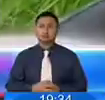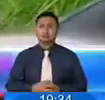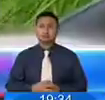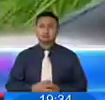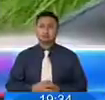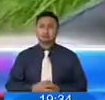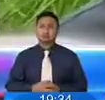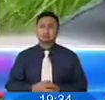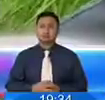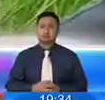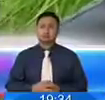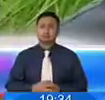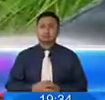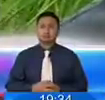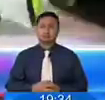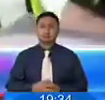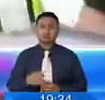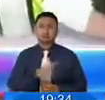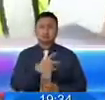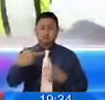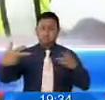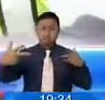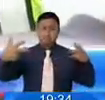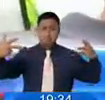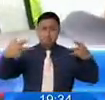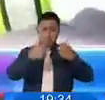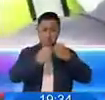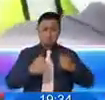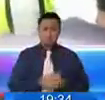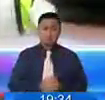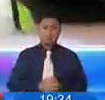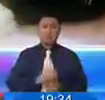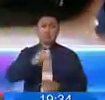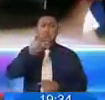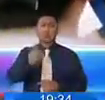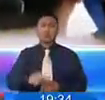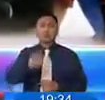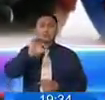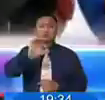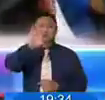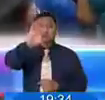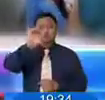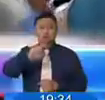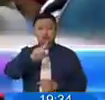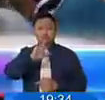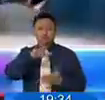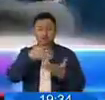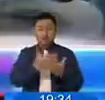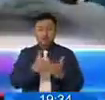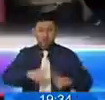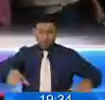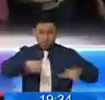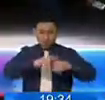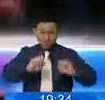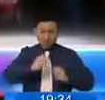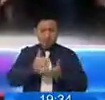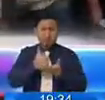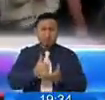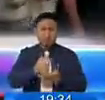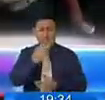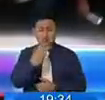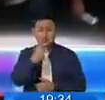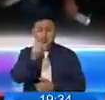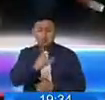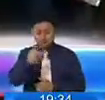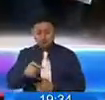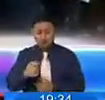¿Y los de frente nos impacta? Personal de CTE y bomberos acudieron al sitio para atender a los dos heridos y liberar el cuerpo